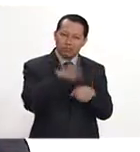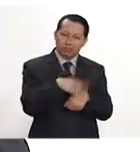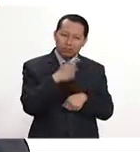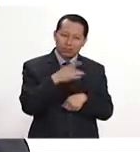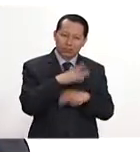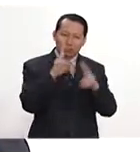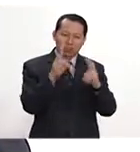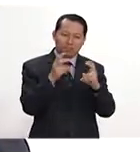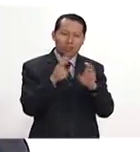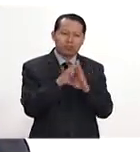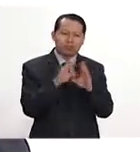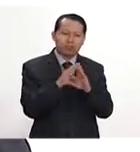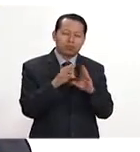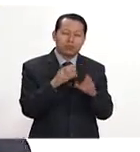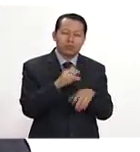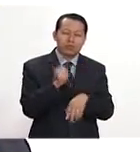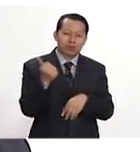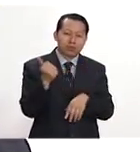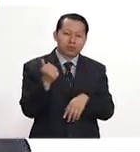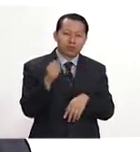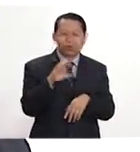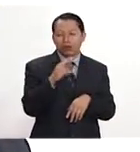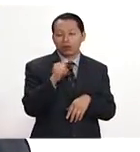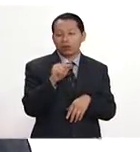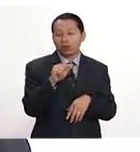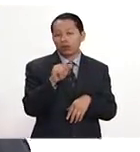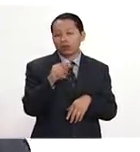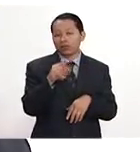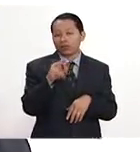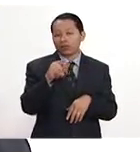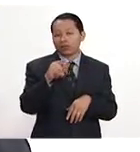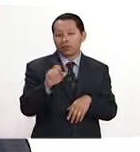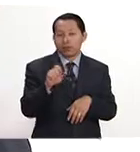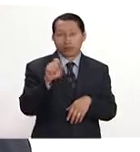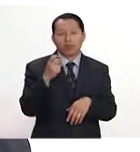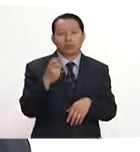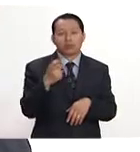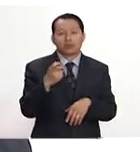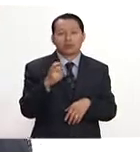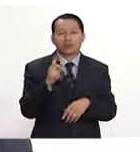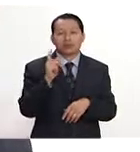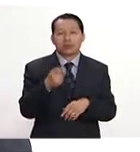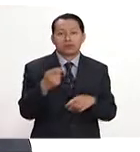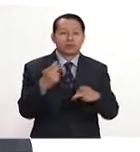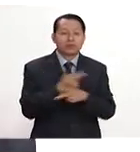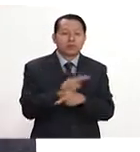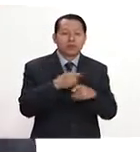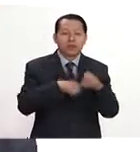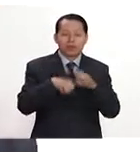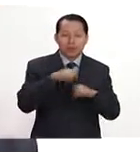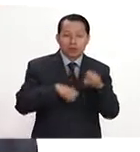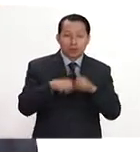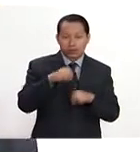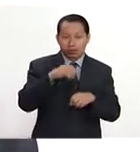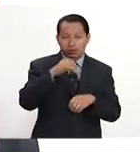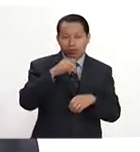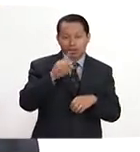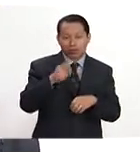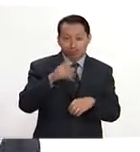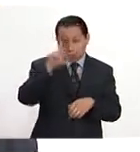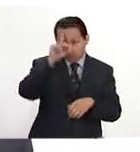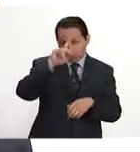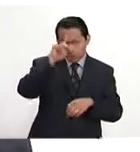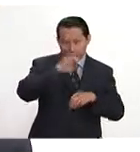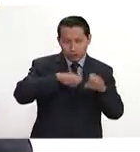un tema de otra esfera, lo que vimos en Charlottesville esta semana, pero eso detonó que varios empresarios se levantaran de su consejo